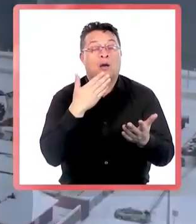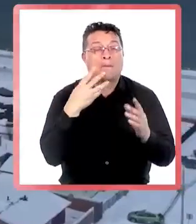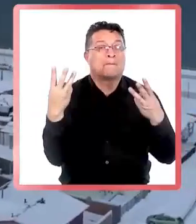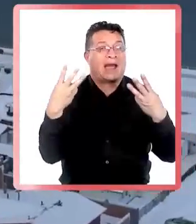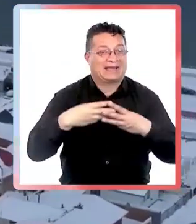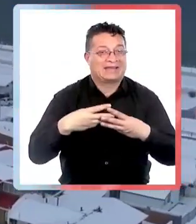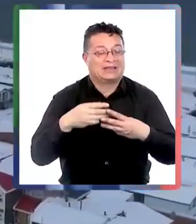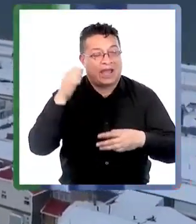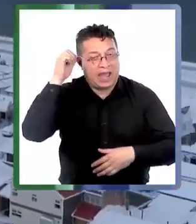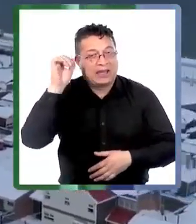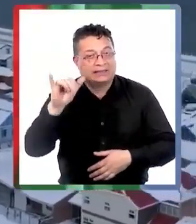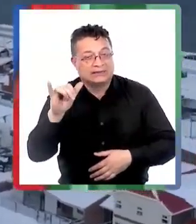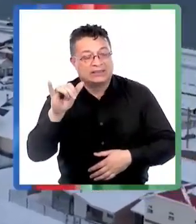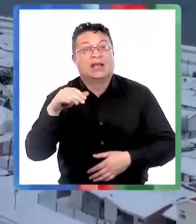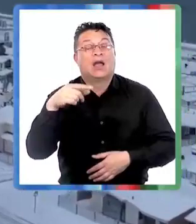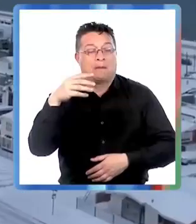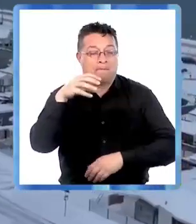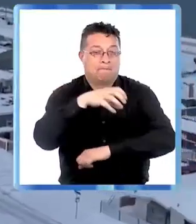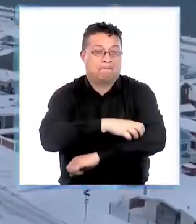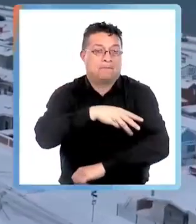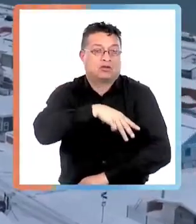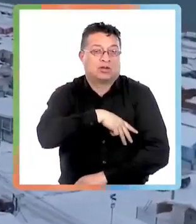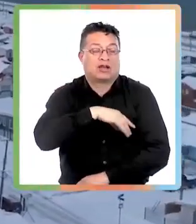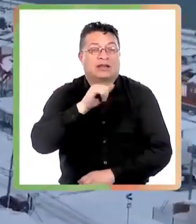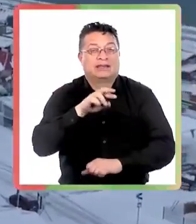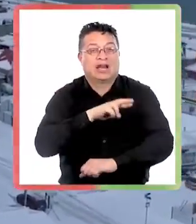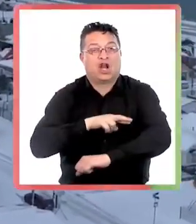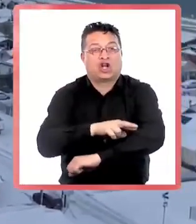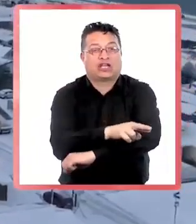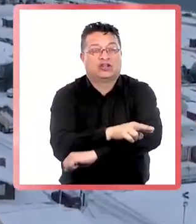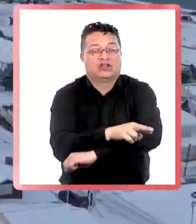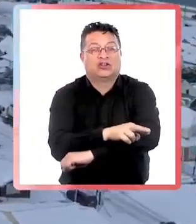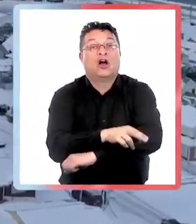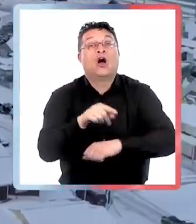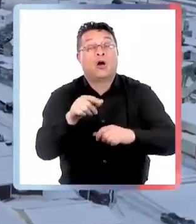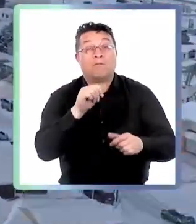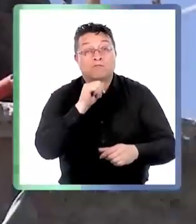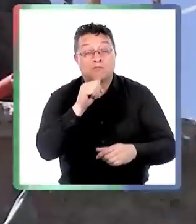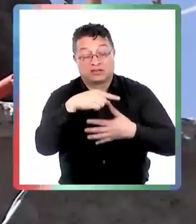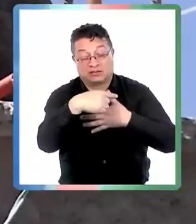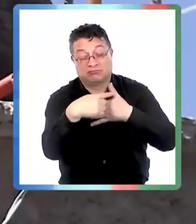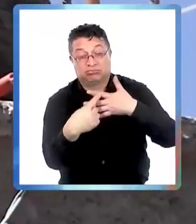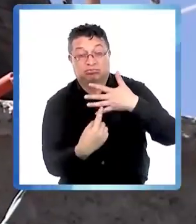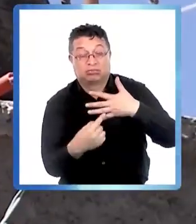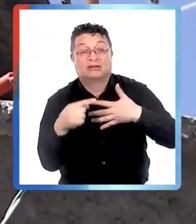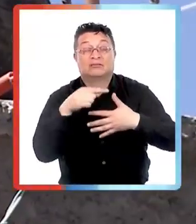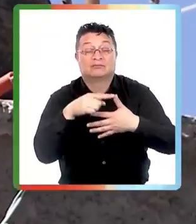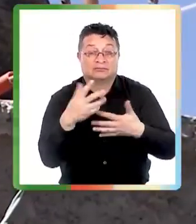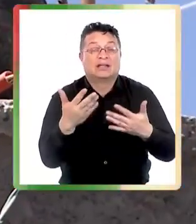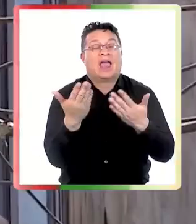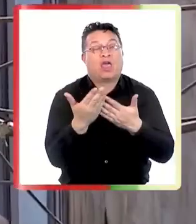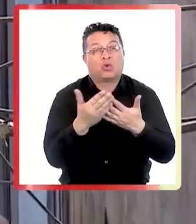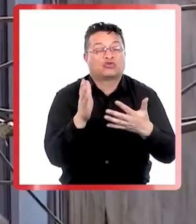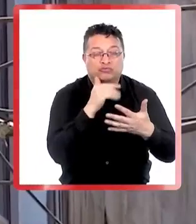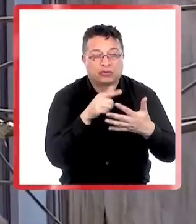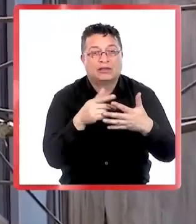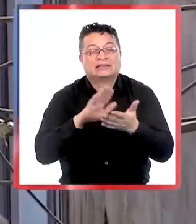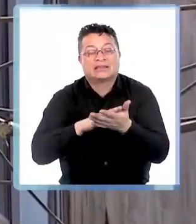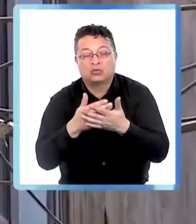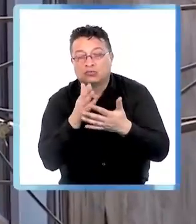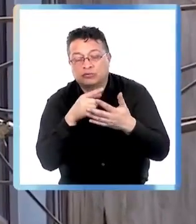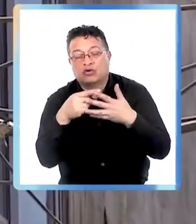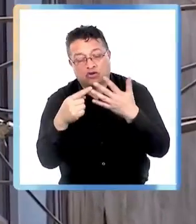de la moneda aparece Magallanes, Aysén, la región metropolitana y Los Ríos. La pobreza multidimensional que refleja las